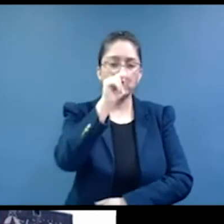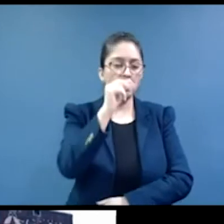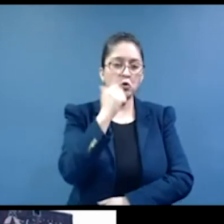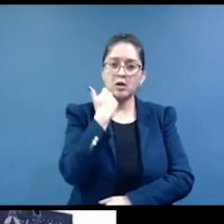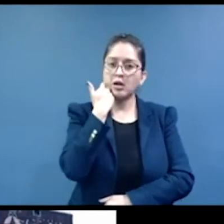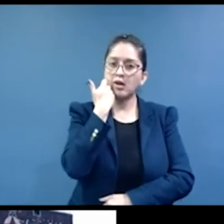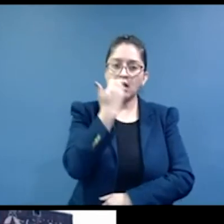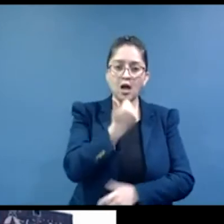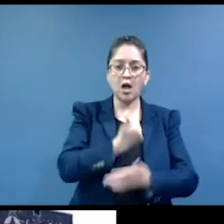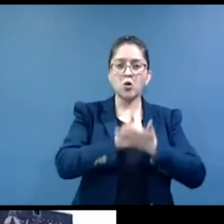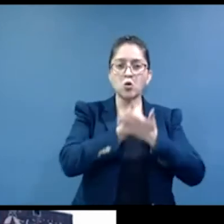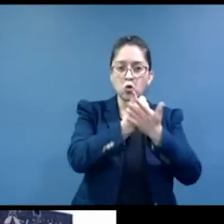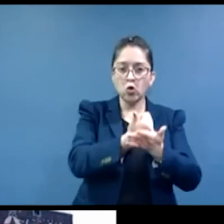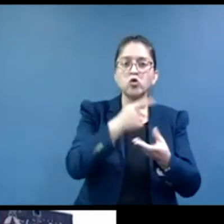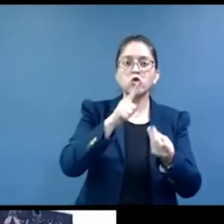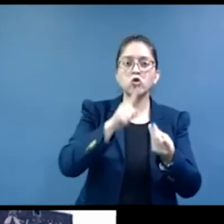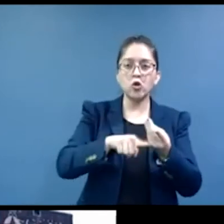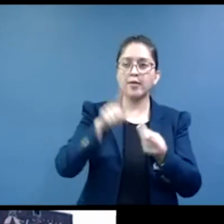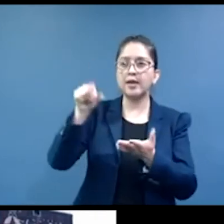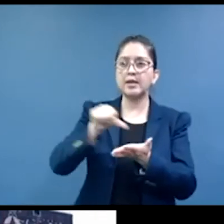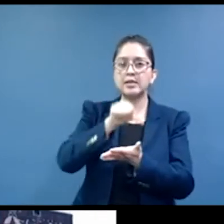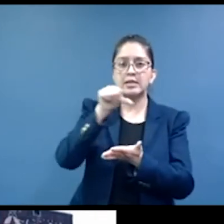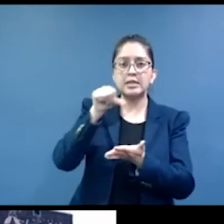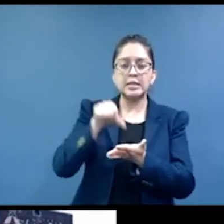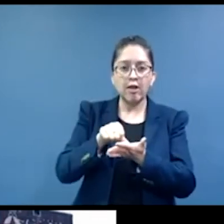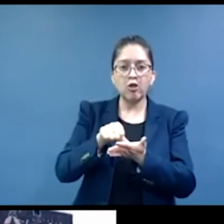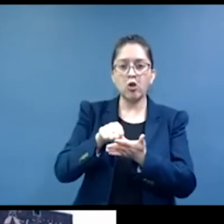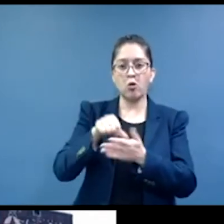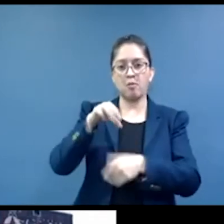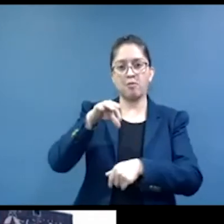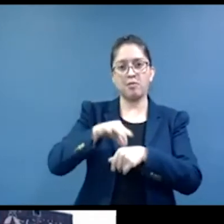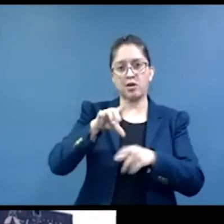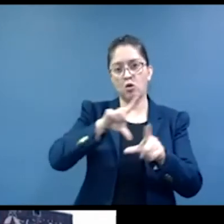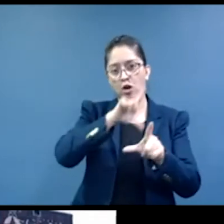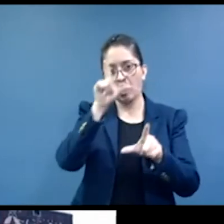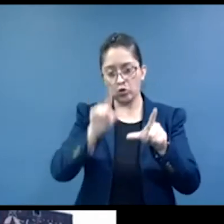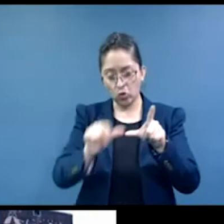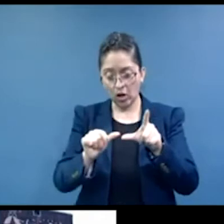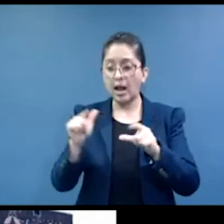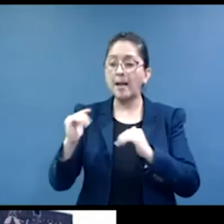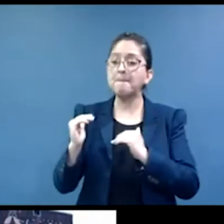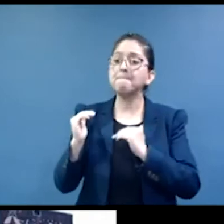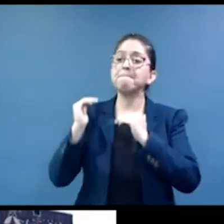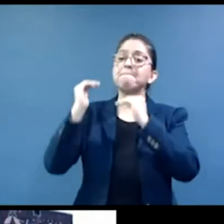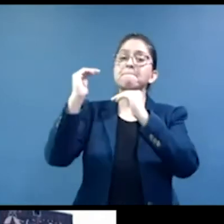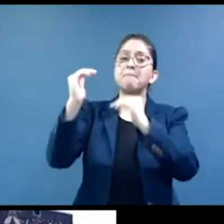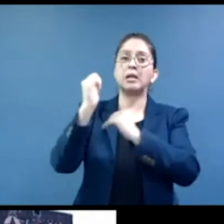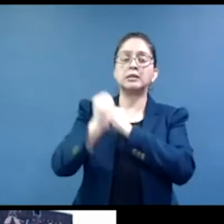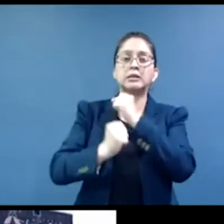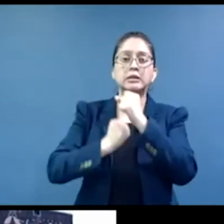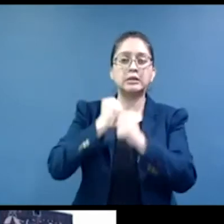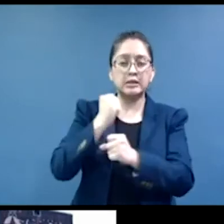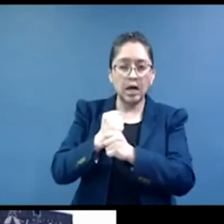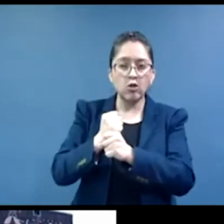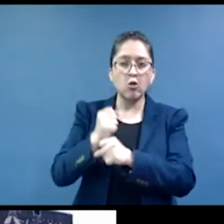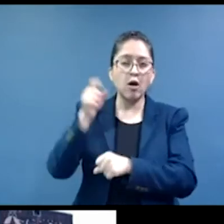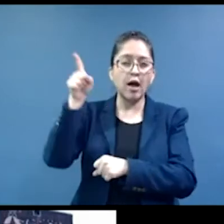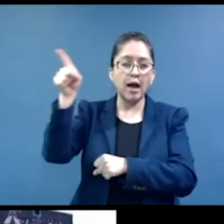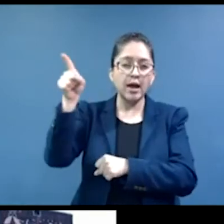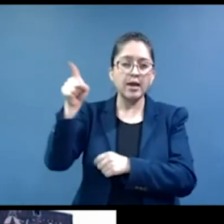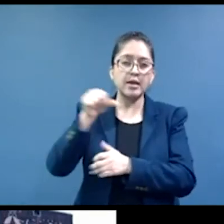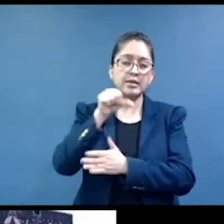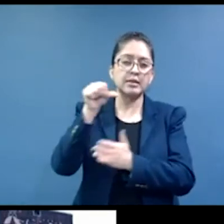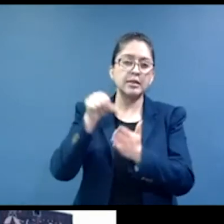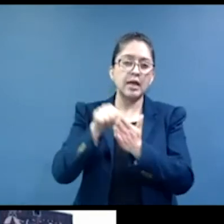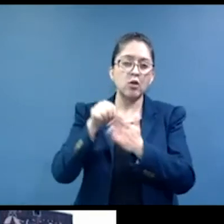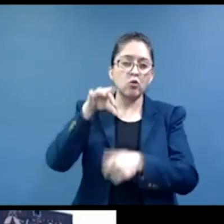al Centro Médico Nacional por rebasar el límite de edad. El Centro Médico establece un límite de edad para mujeres